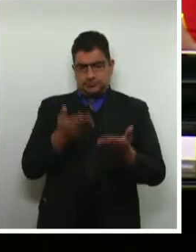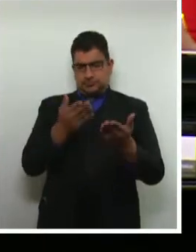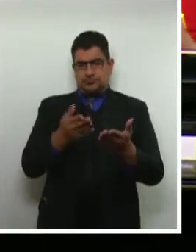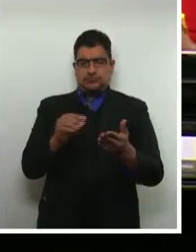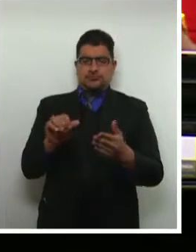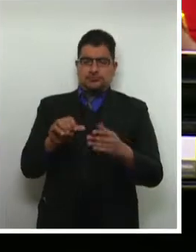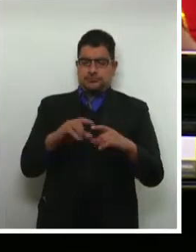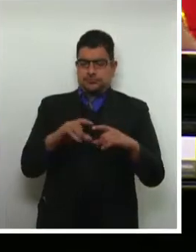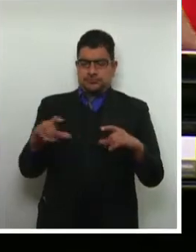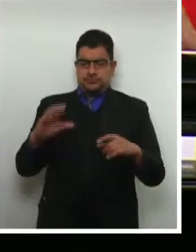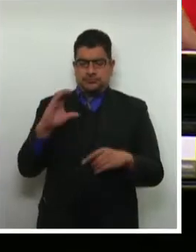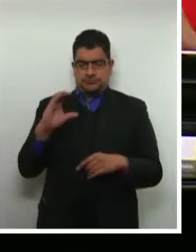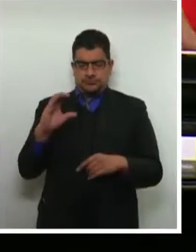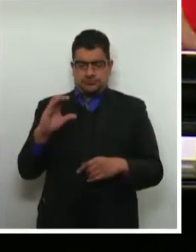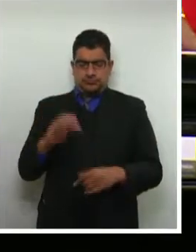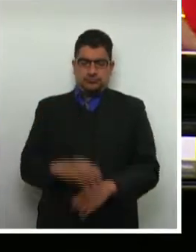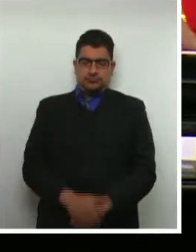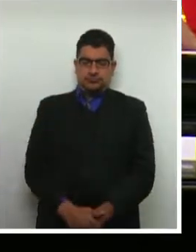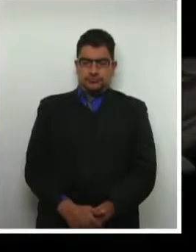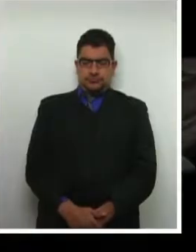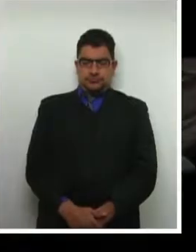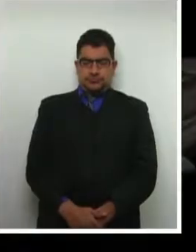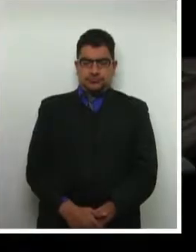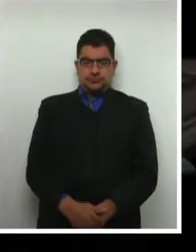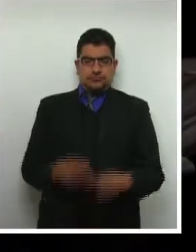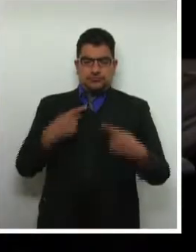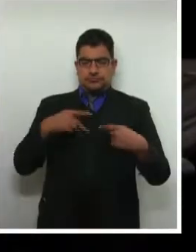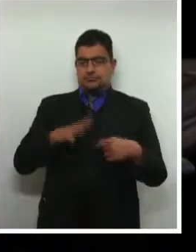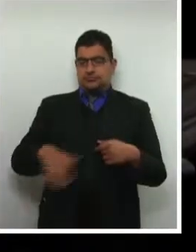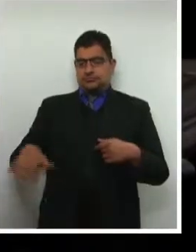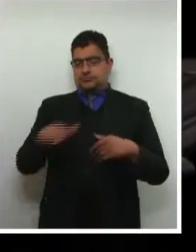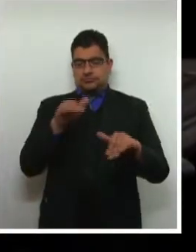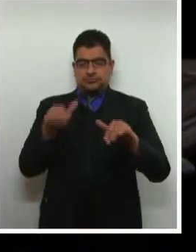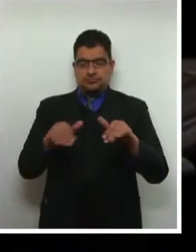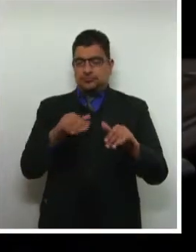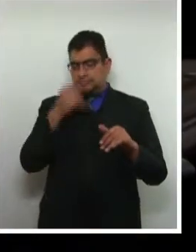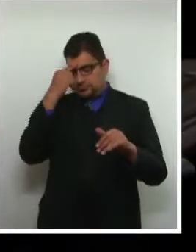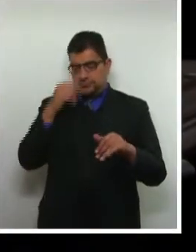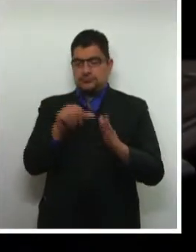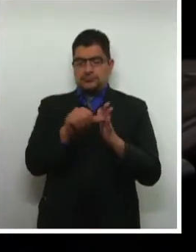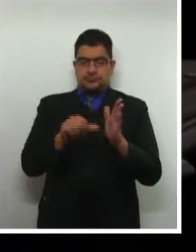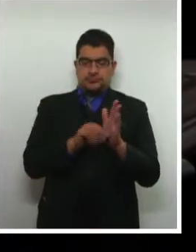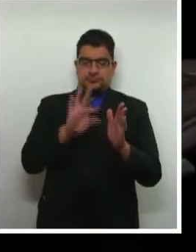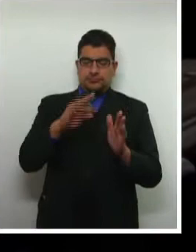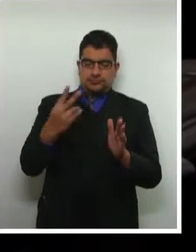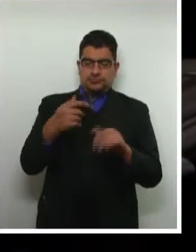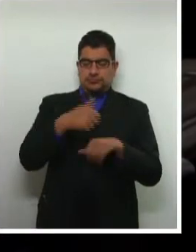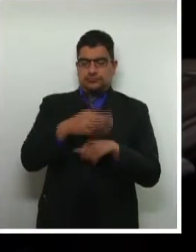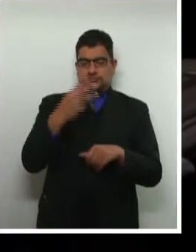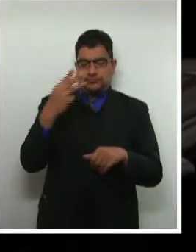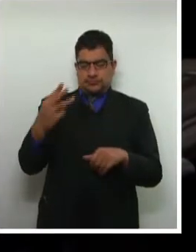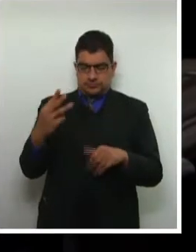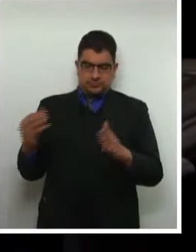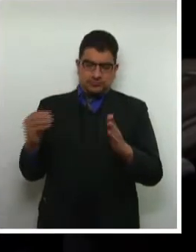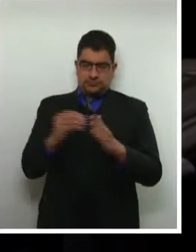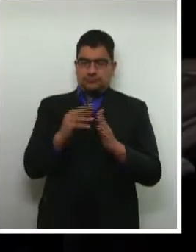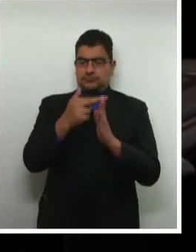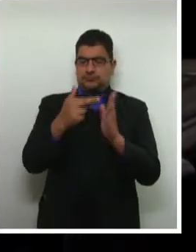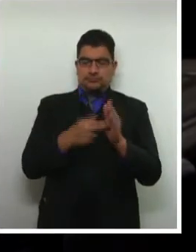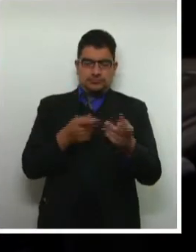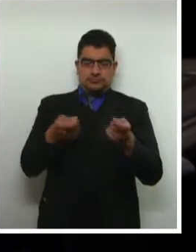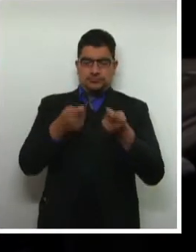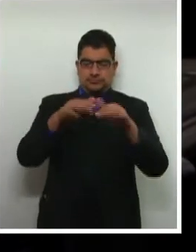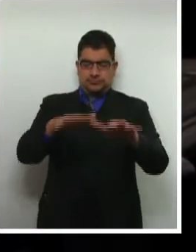apartado C. Háganse los avisos a que se refiere el artículo 42, numeral 3 del Reglamento